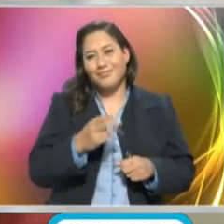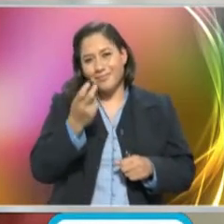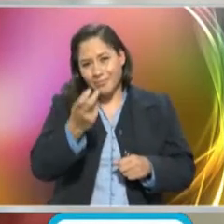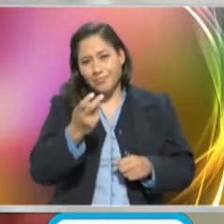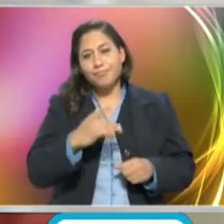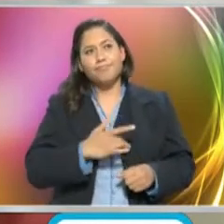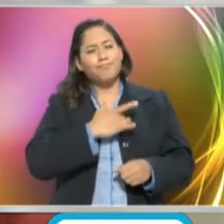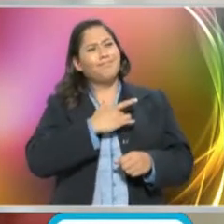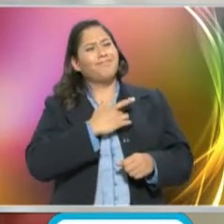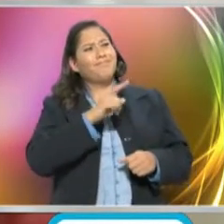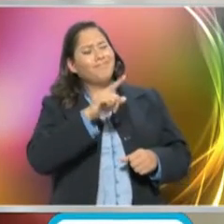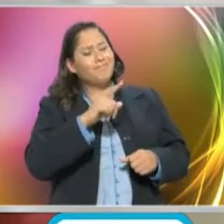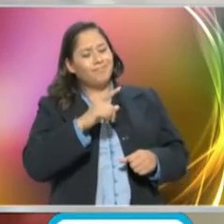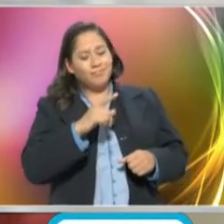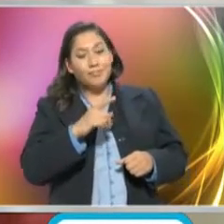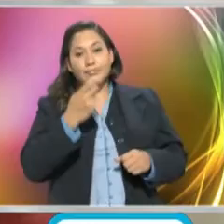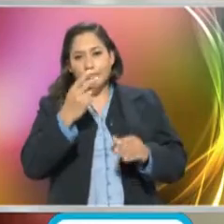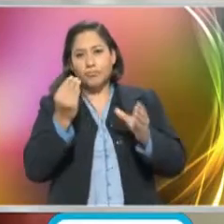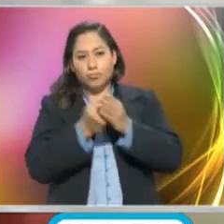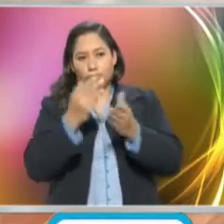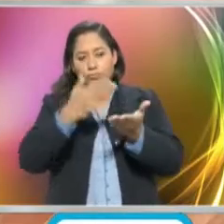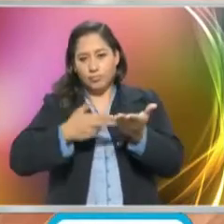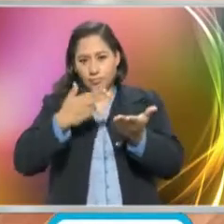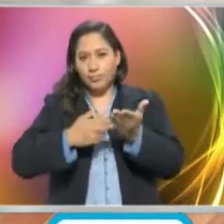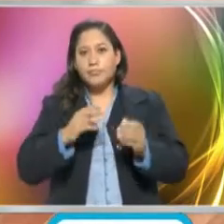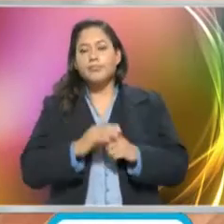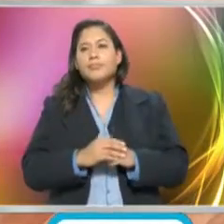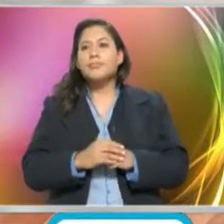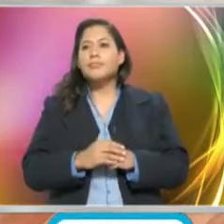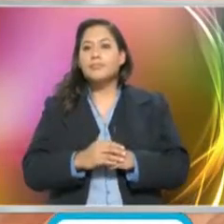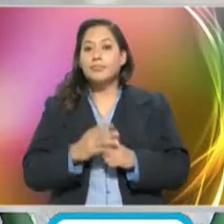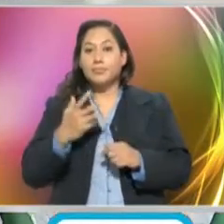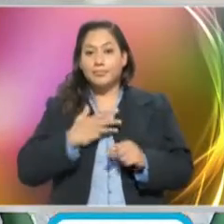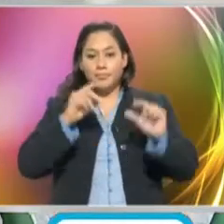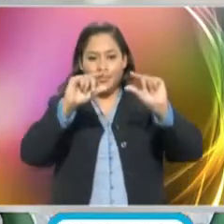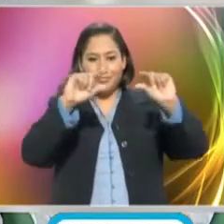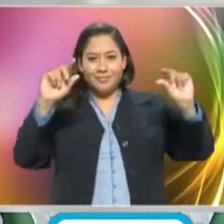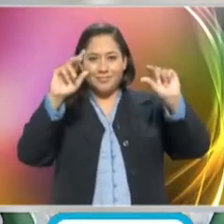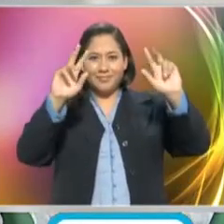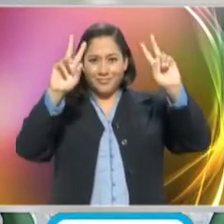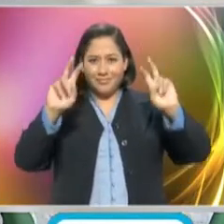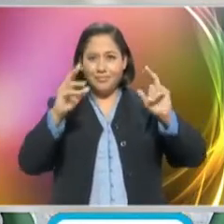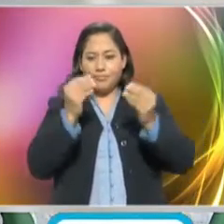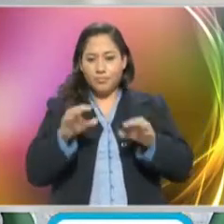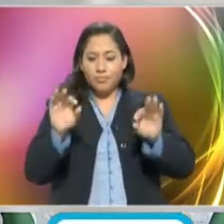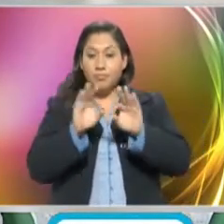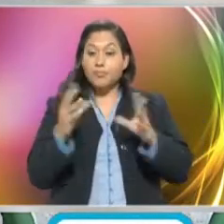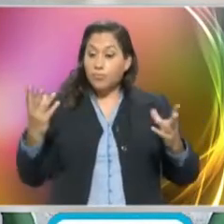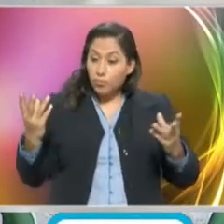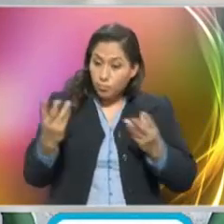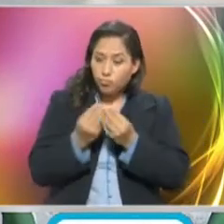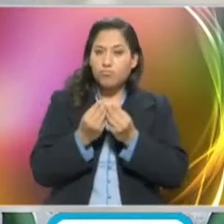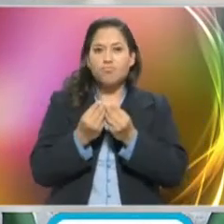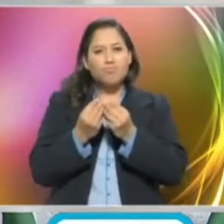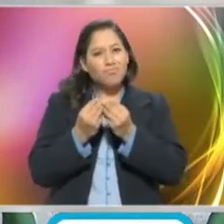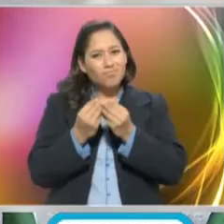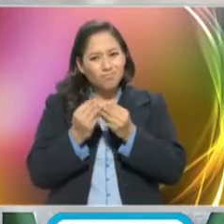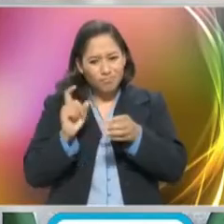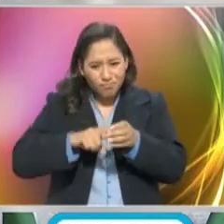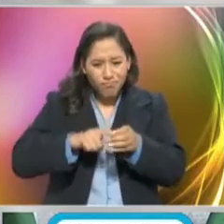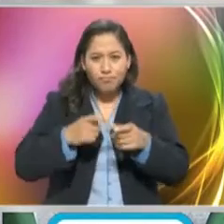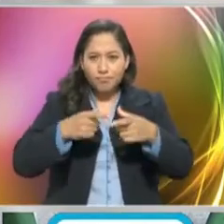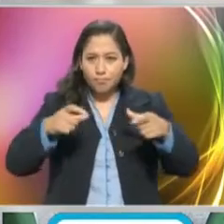sobre sensibilización son básicamente los talleres. Ahora, tiene un eslogan también importante, ¿no? Que se llama Juntos Sumamos